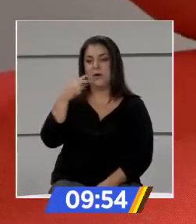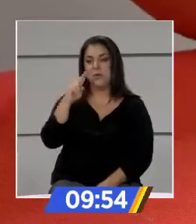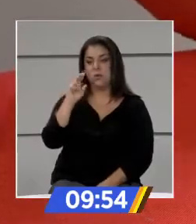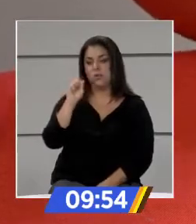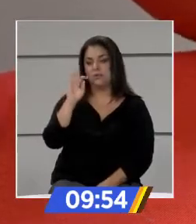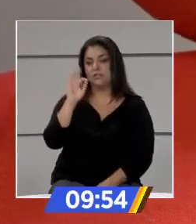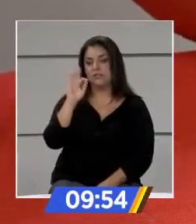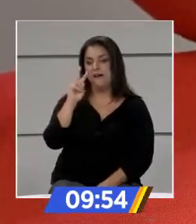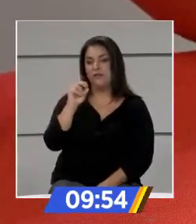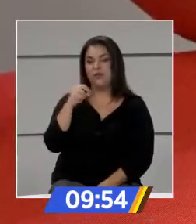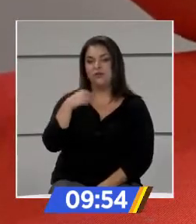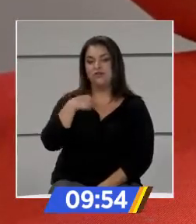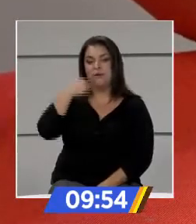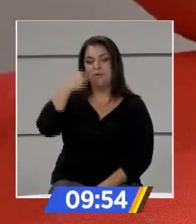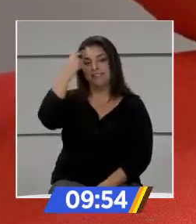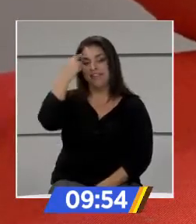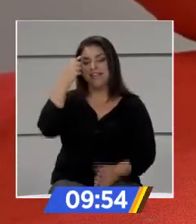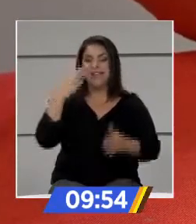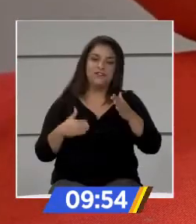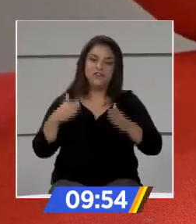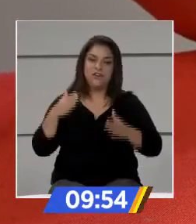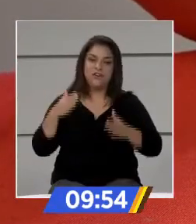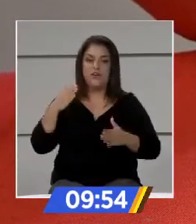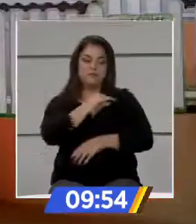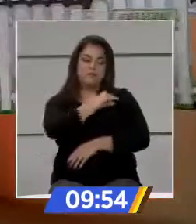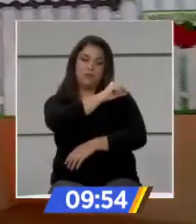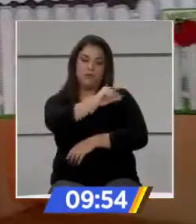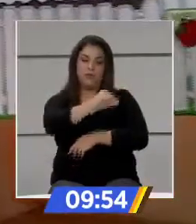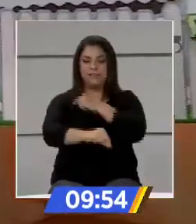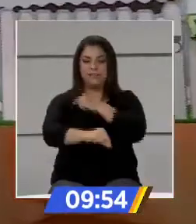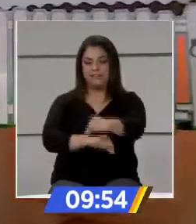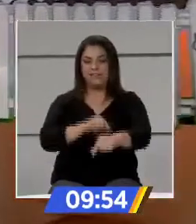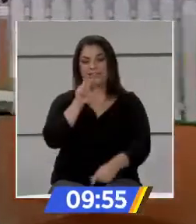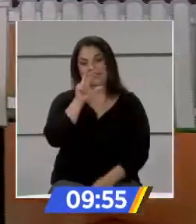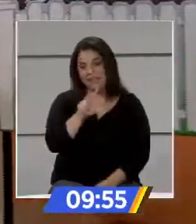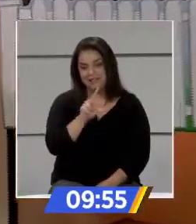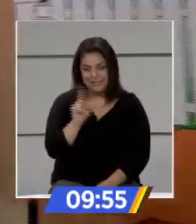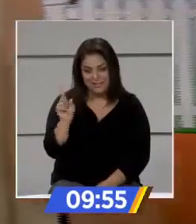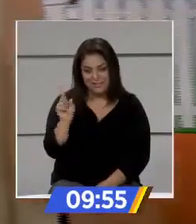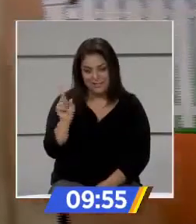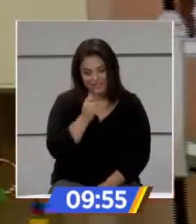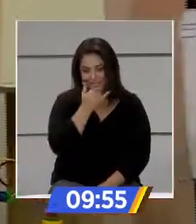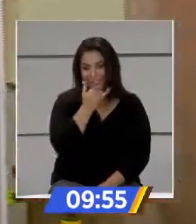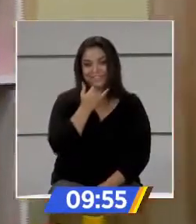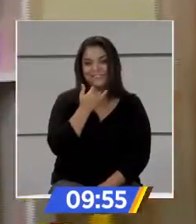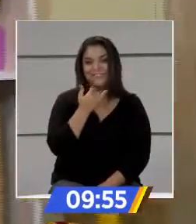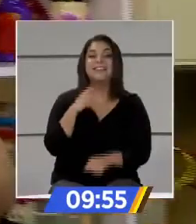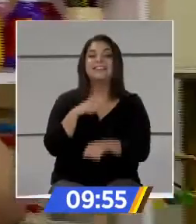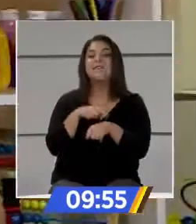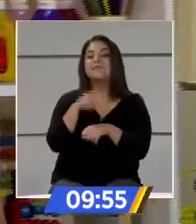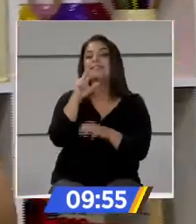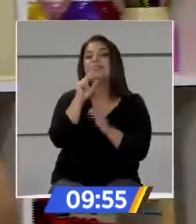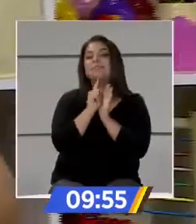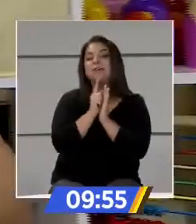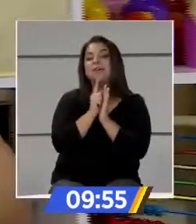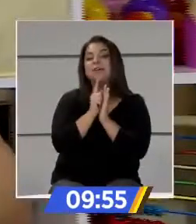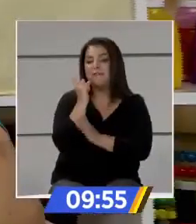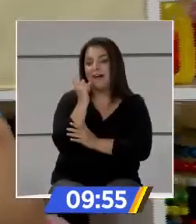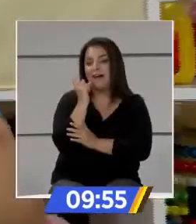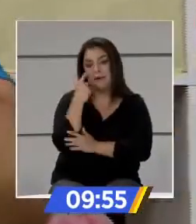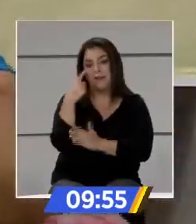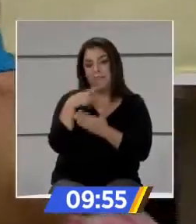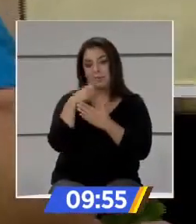que le pusiera tres brazos al robot. No, son tres minutos los que nos quedan. De